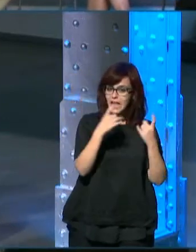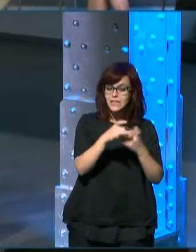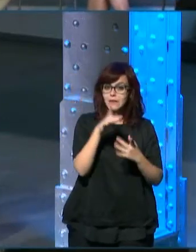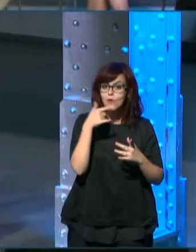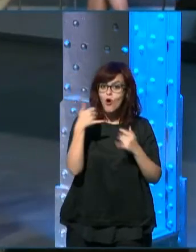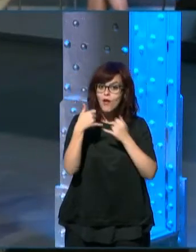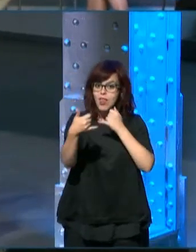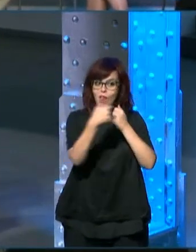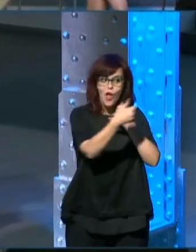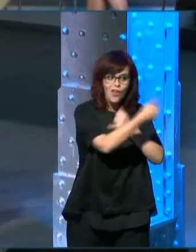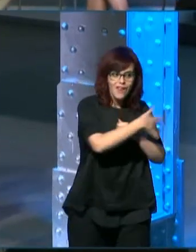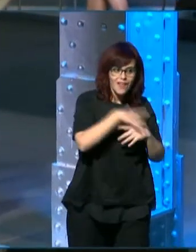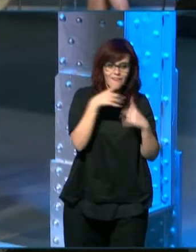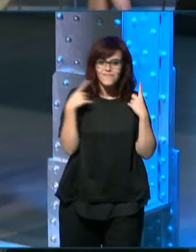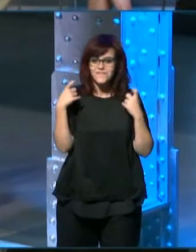idos. Idos.